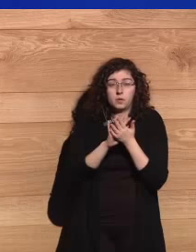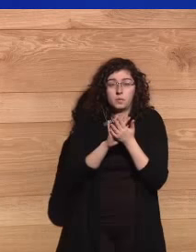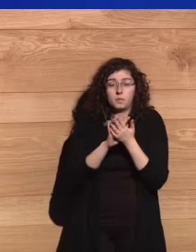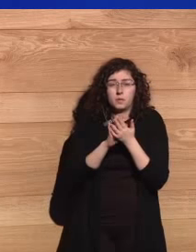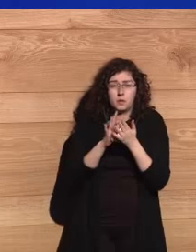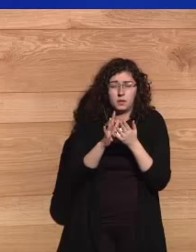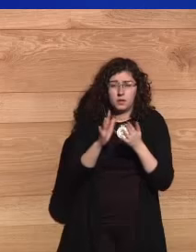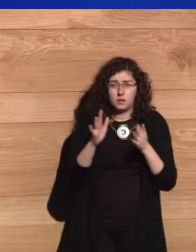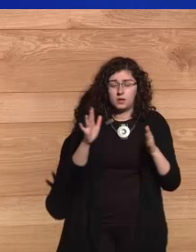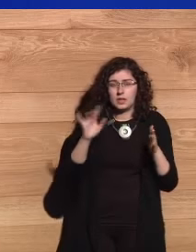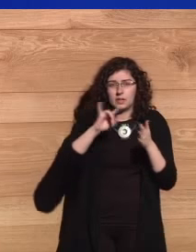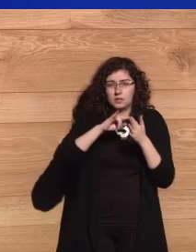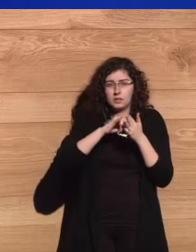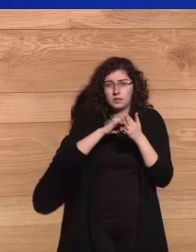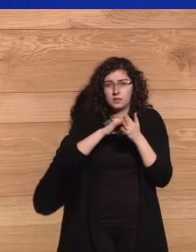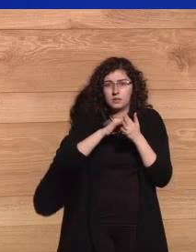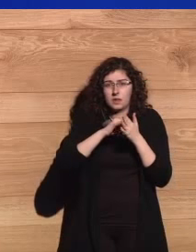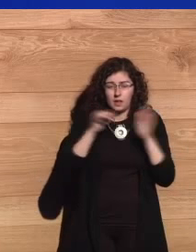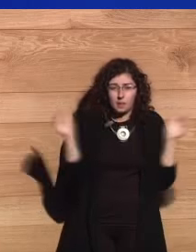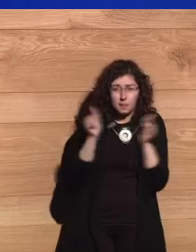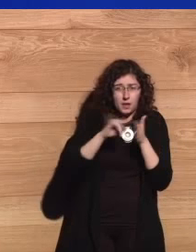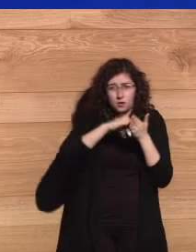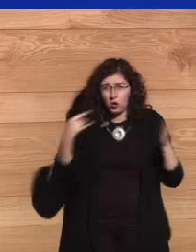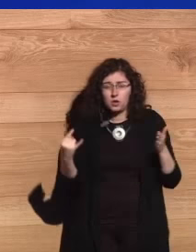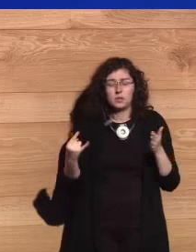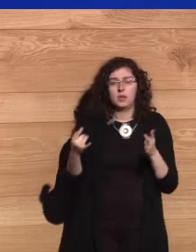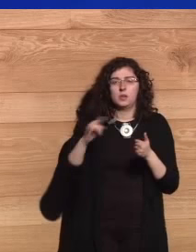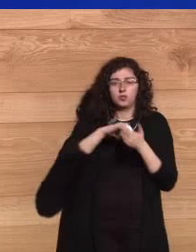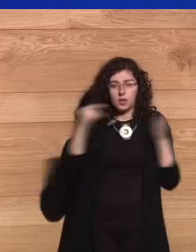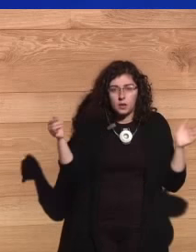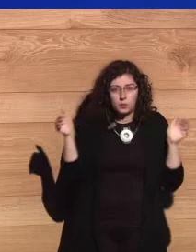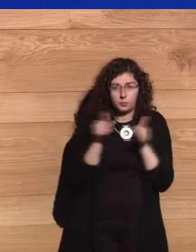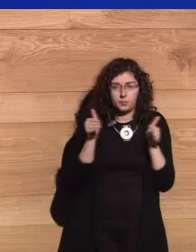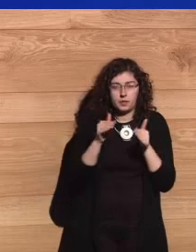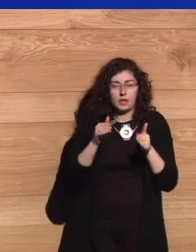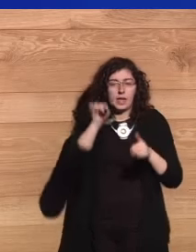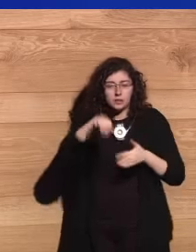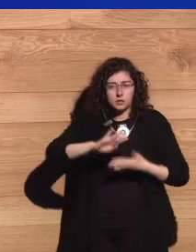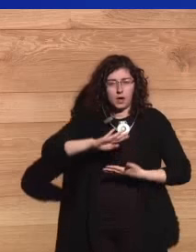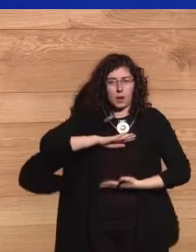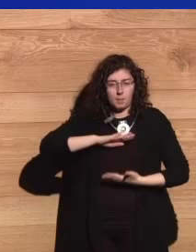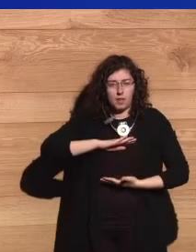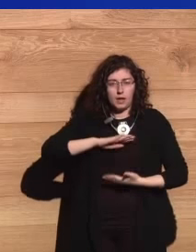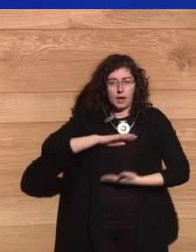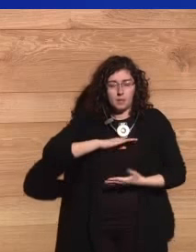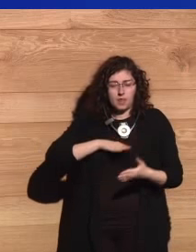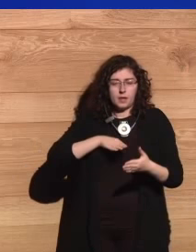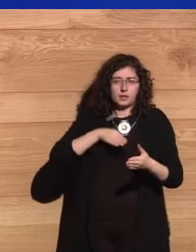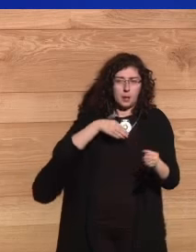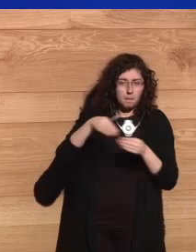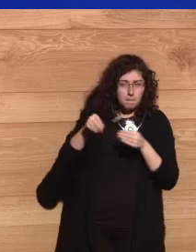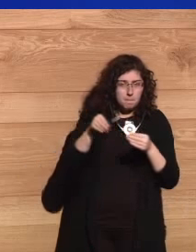las nanotecnologías. Las nanotecnologías son tecnologías capaces de manipular